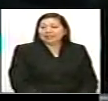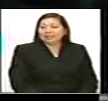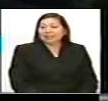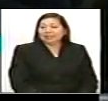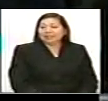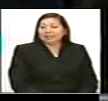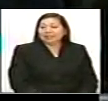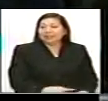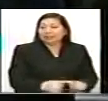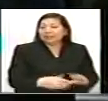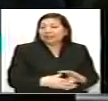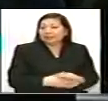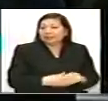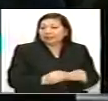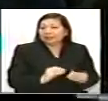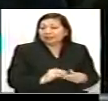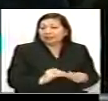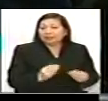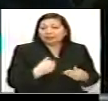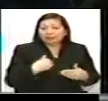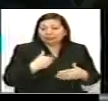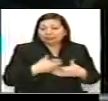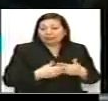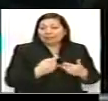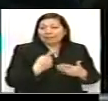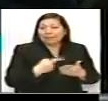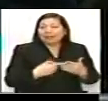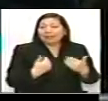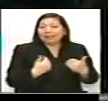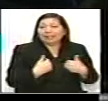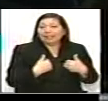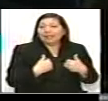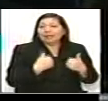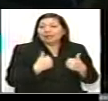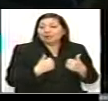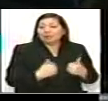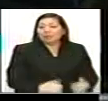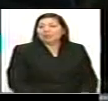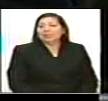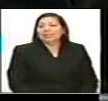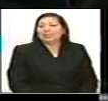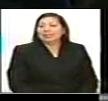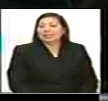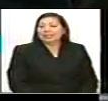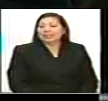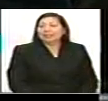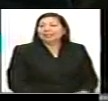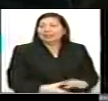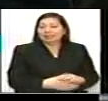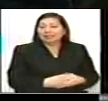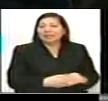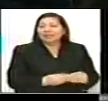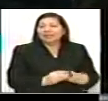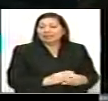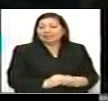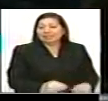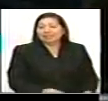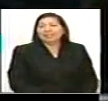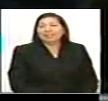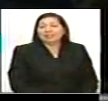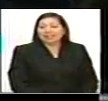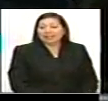Esa serie histórica debe ser continua para tener una buena data histórica.